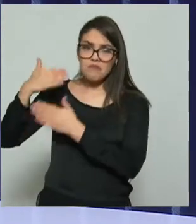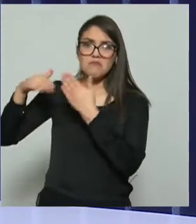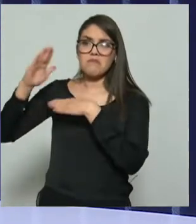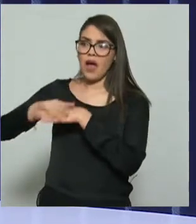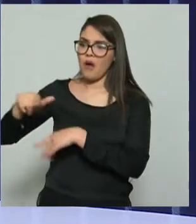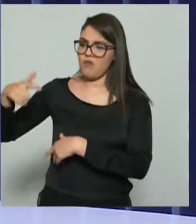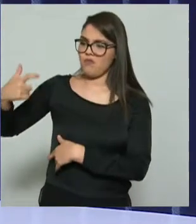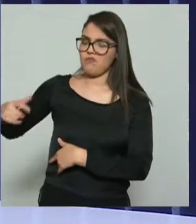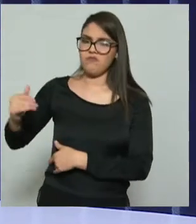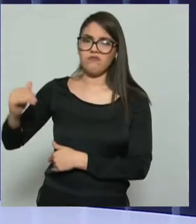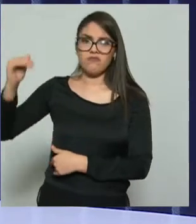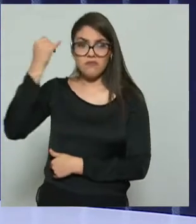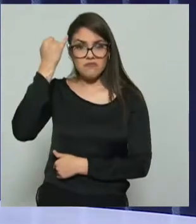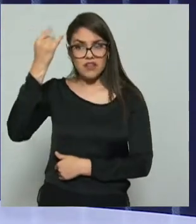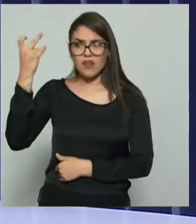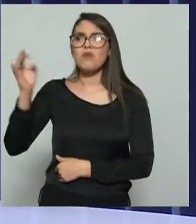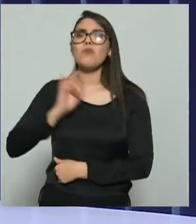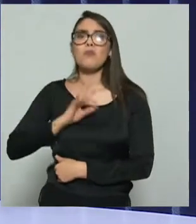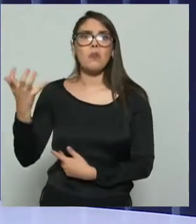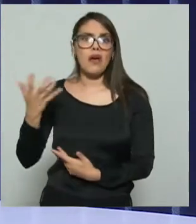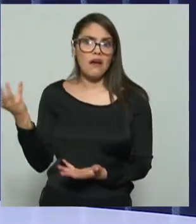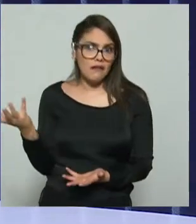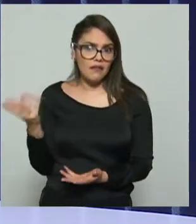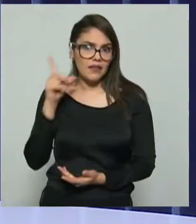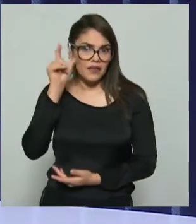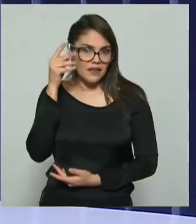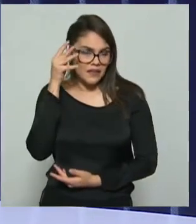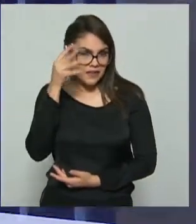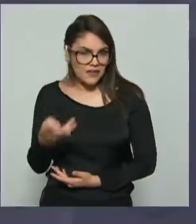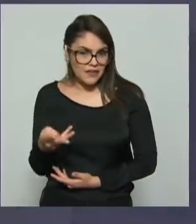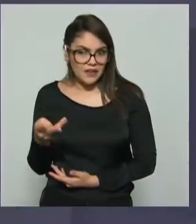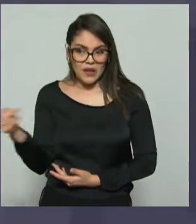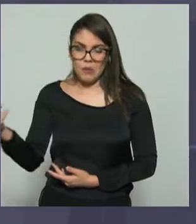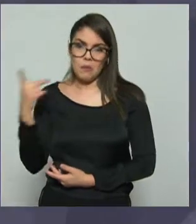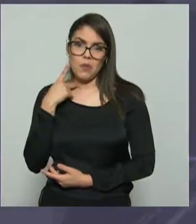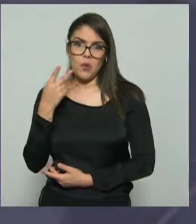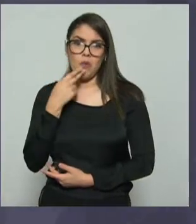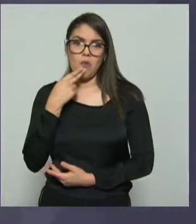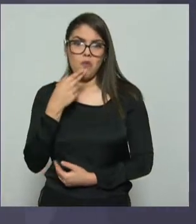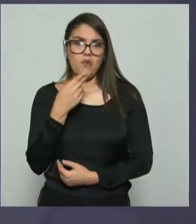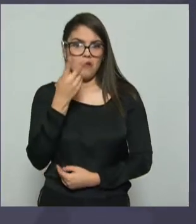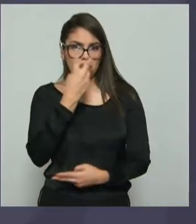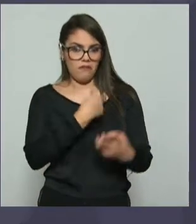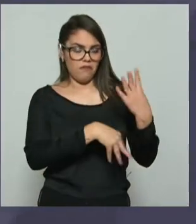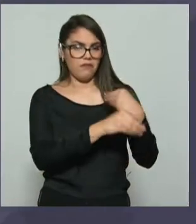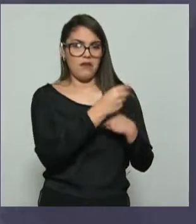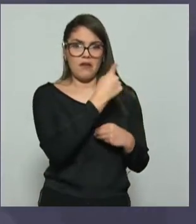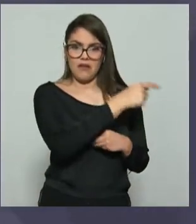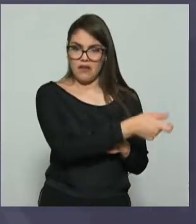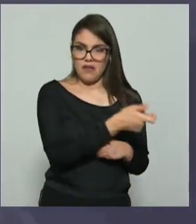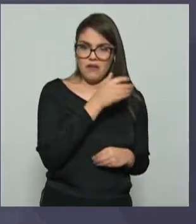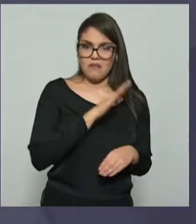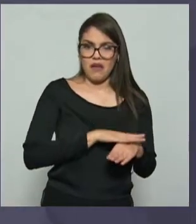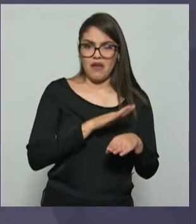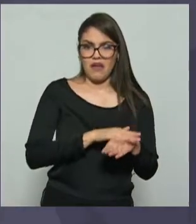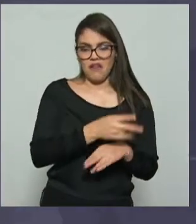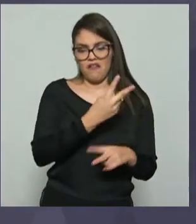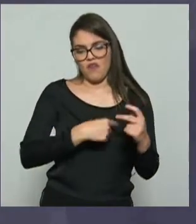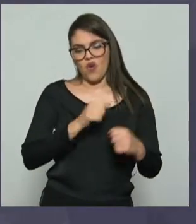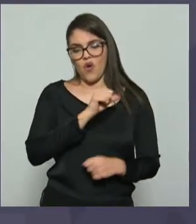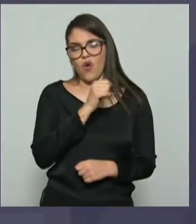poder político. Este individuo, pues, ¿a qué se va a dedicar? Va a usar la política para sus fines personales y su enriquecimiento ilícito a costa